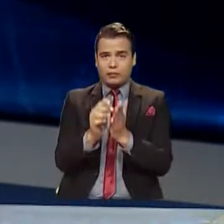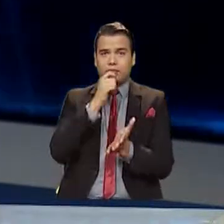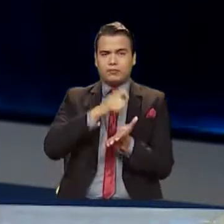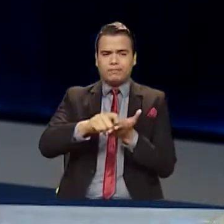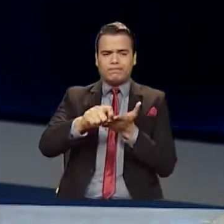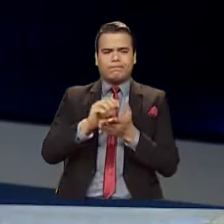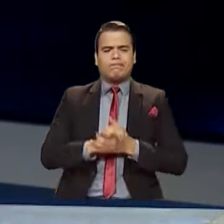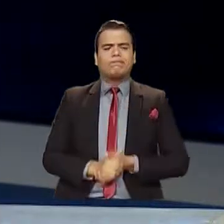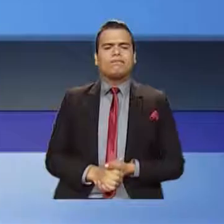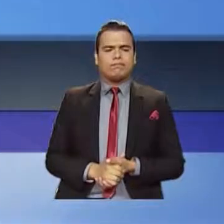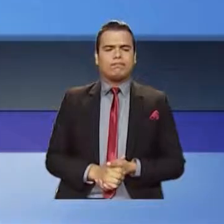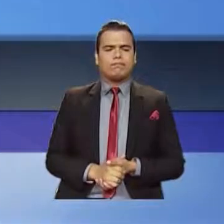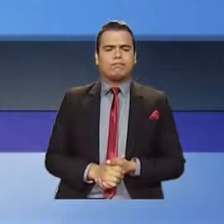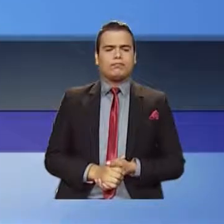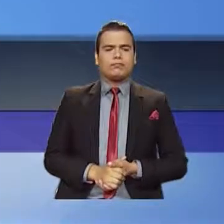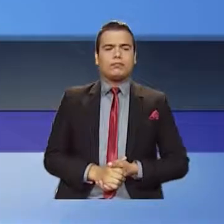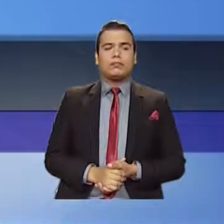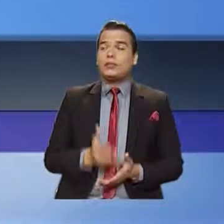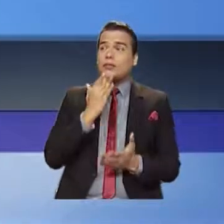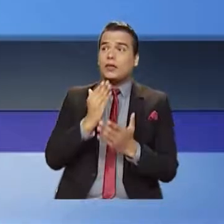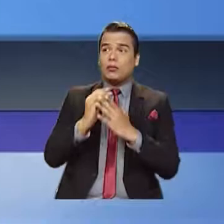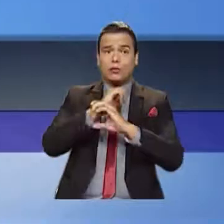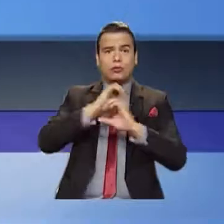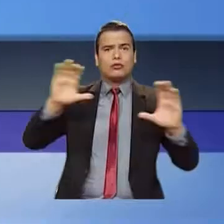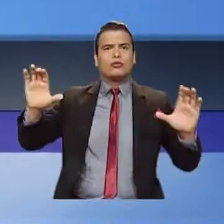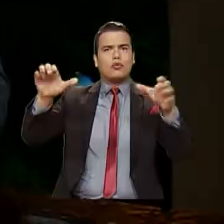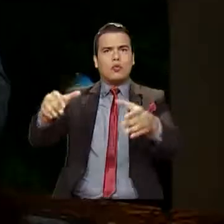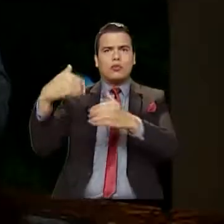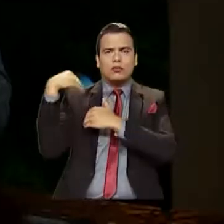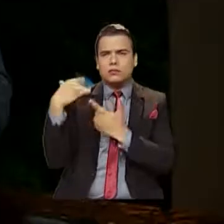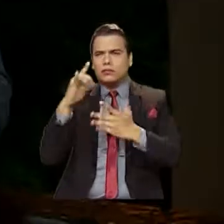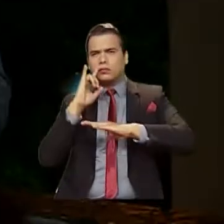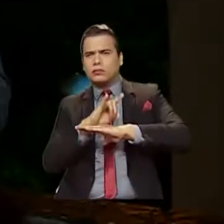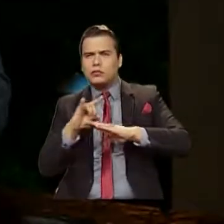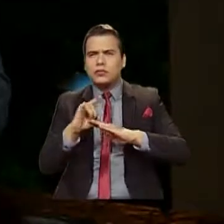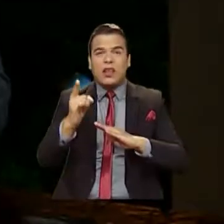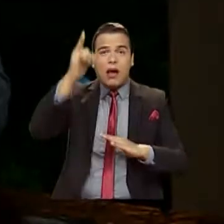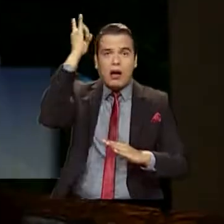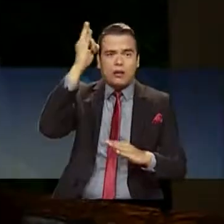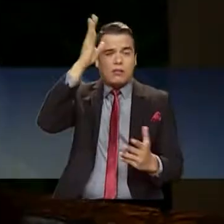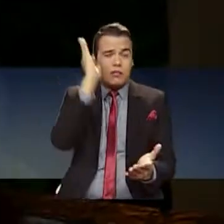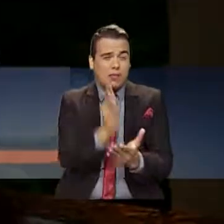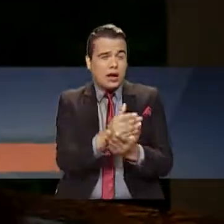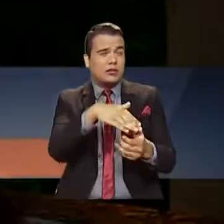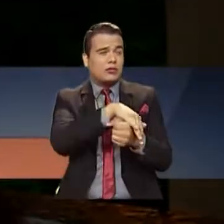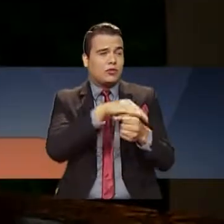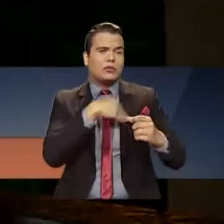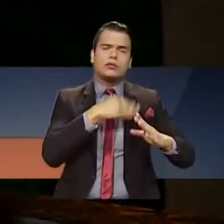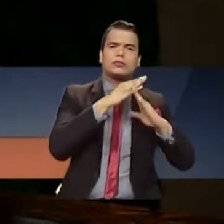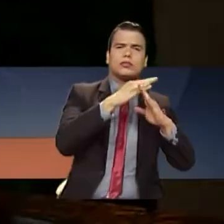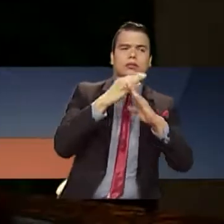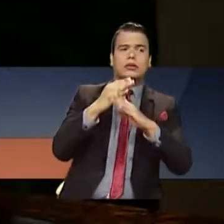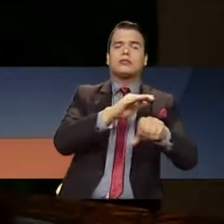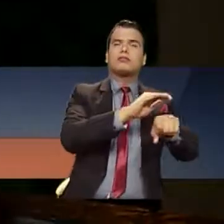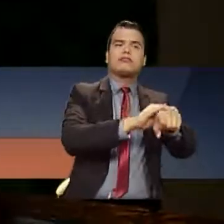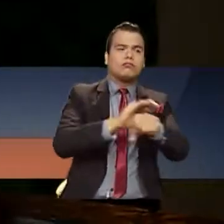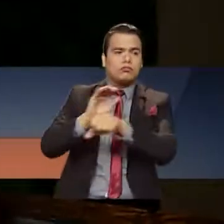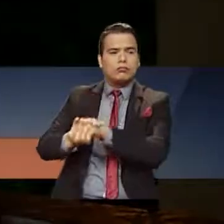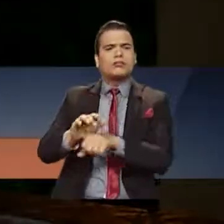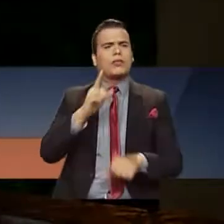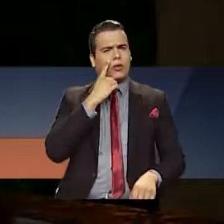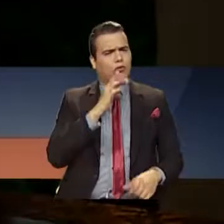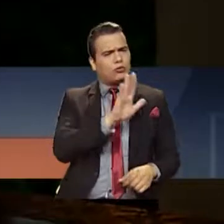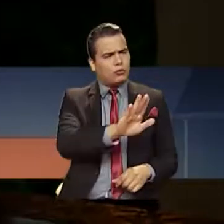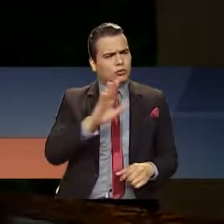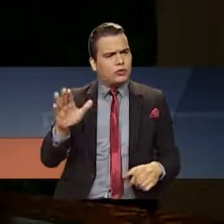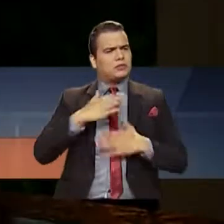Wilson. Buenas noches. La Oficina de Gestión de Riesgos y Desastre aquí en la ciudad de Cali ha hecho un llamado a la calma. Se